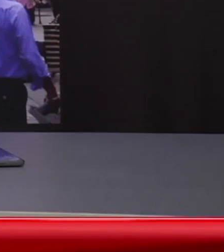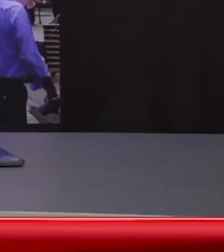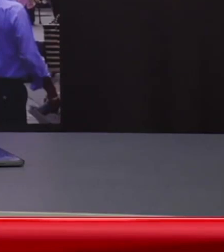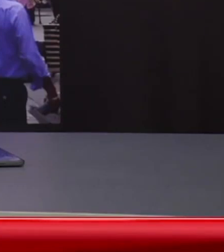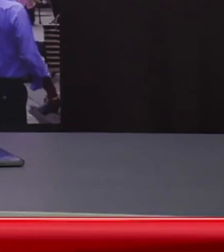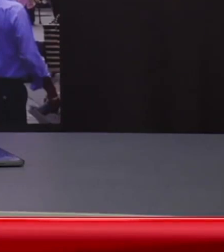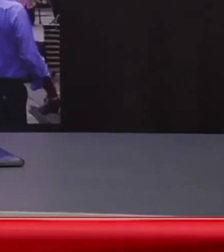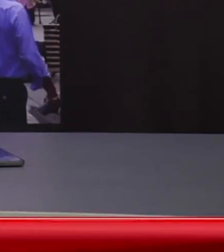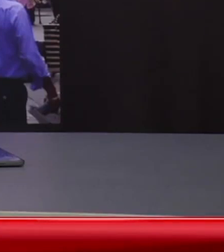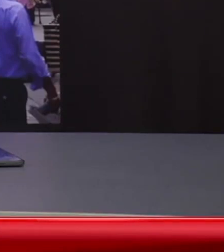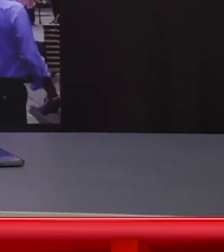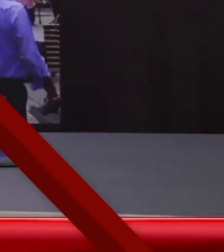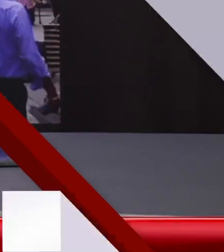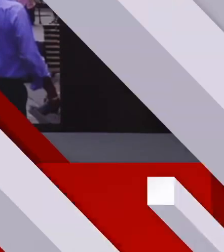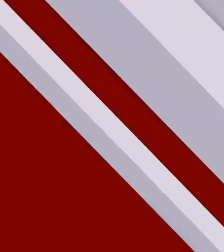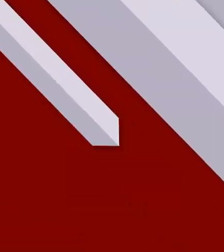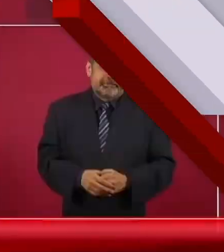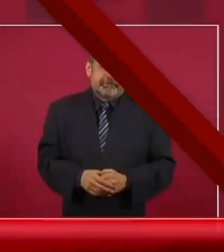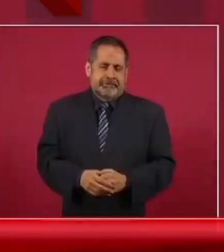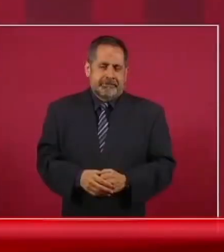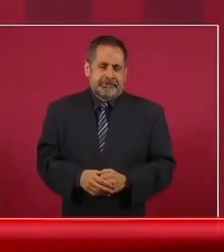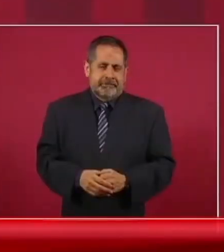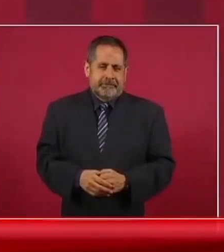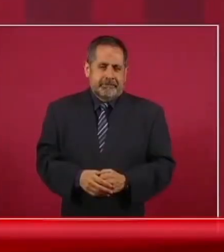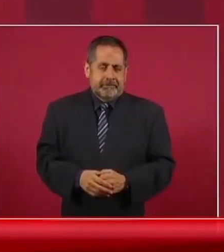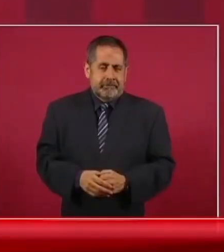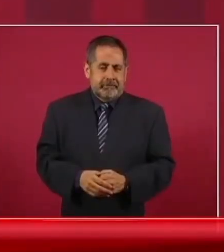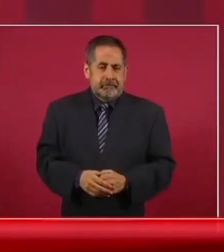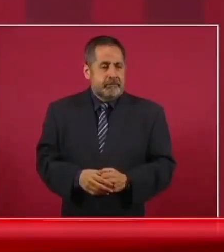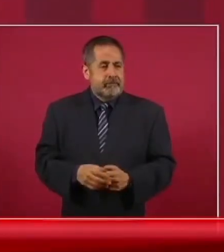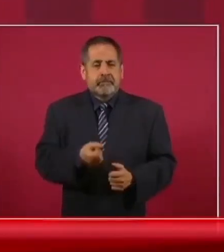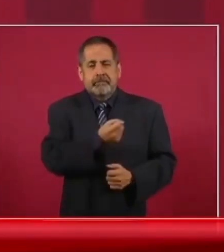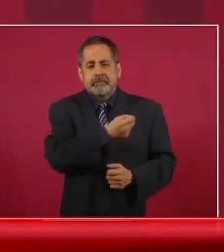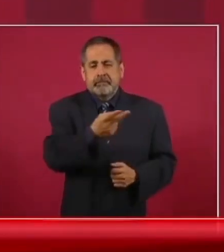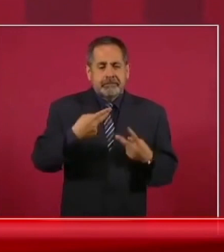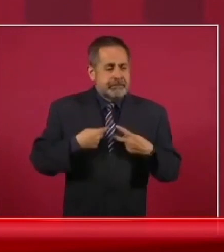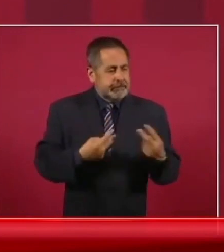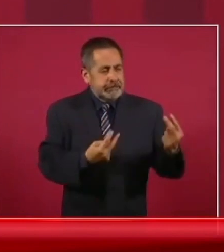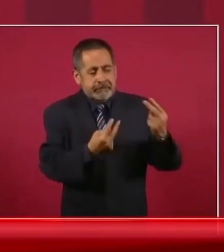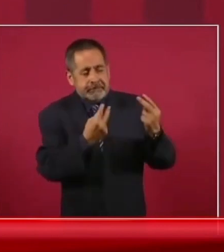sucedió hoy desde Palacio Nacional. Ven con buenos ojos y